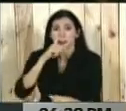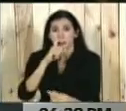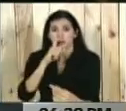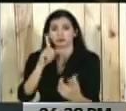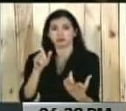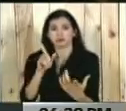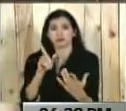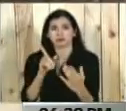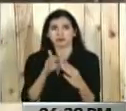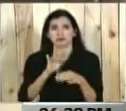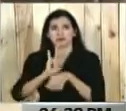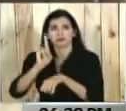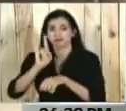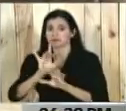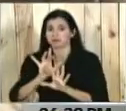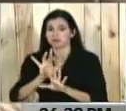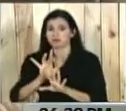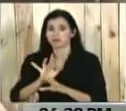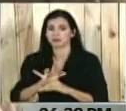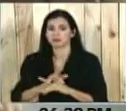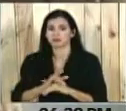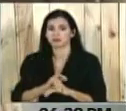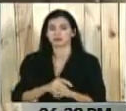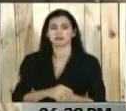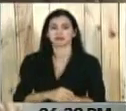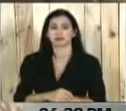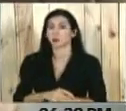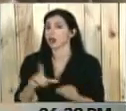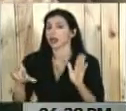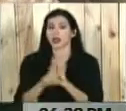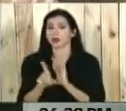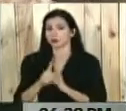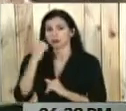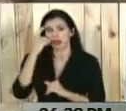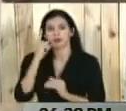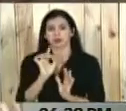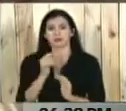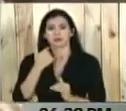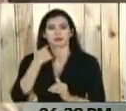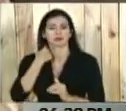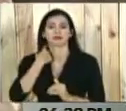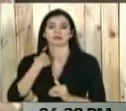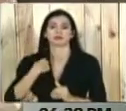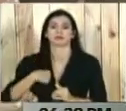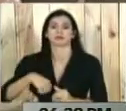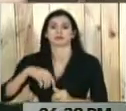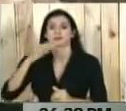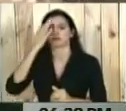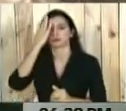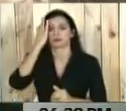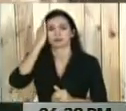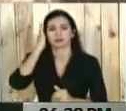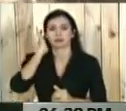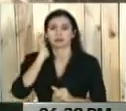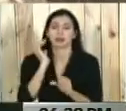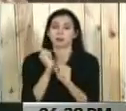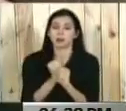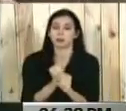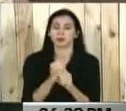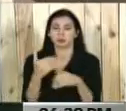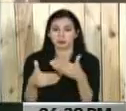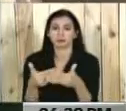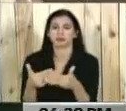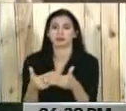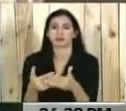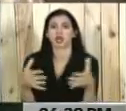ir. Es totalmente ilegal, ellos lo saben. Es totalmente ilegal. Esperemos que avance en